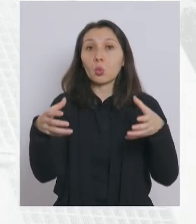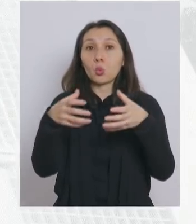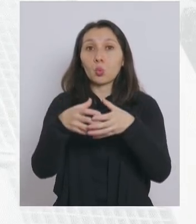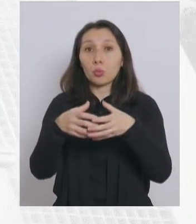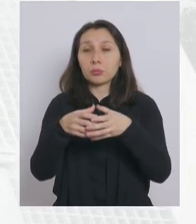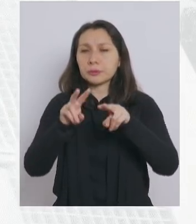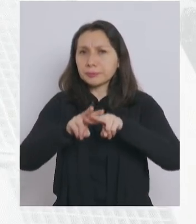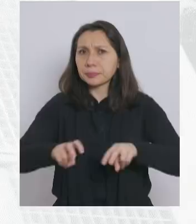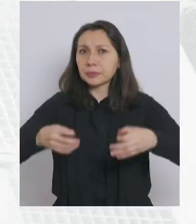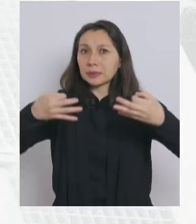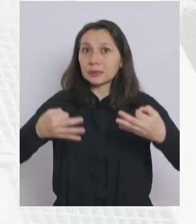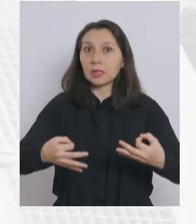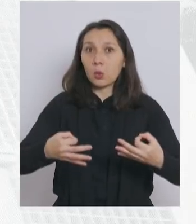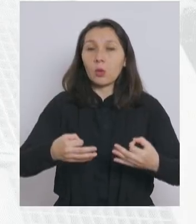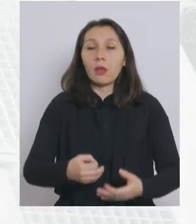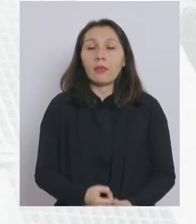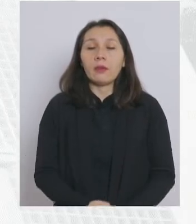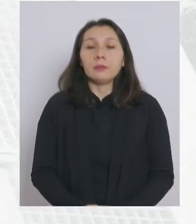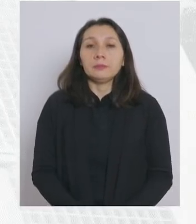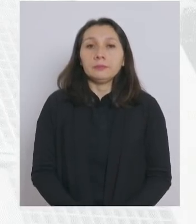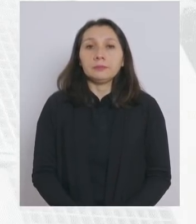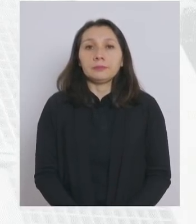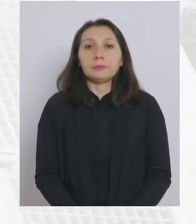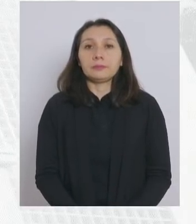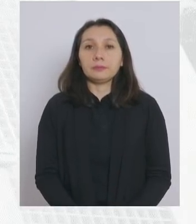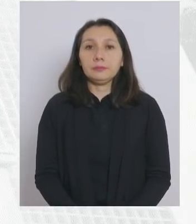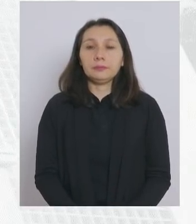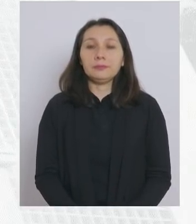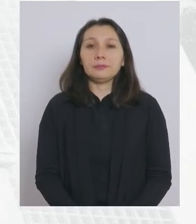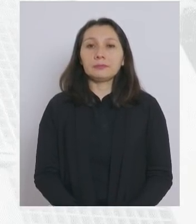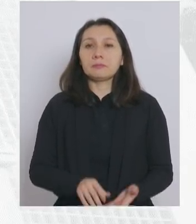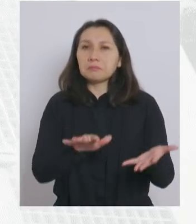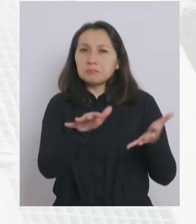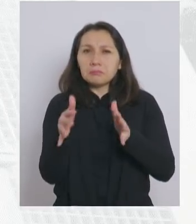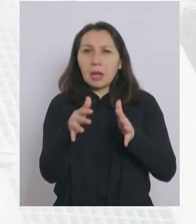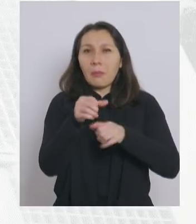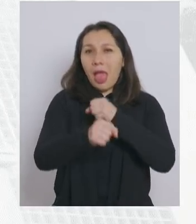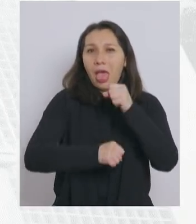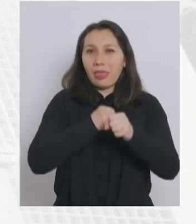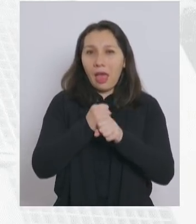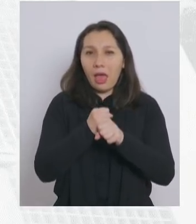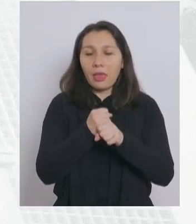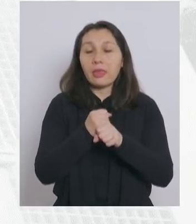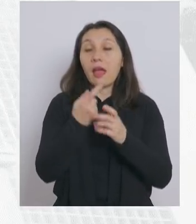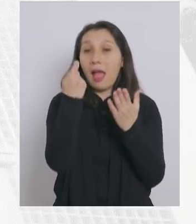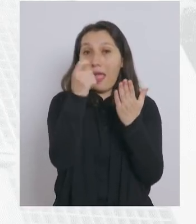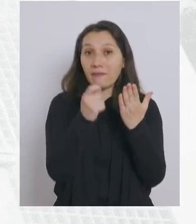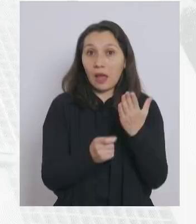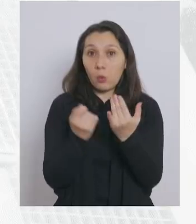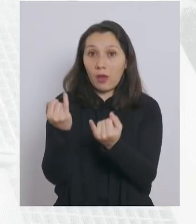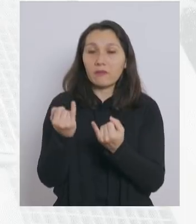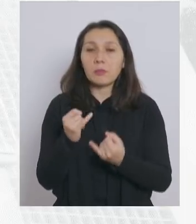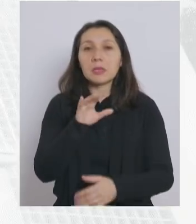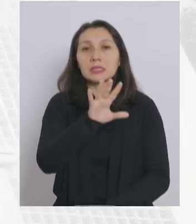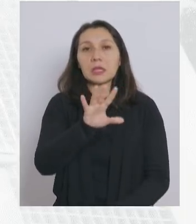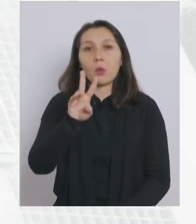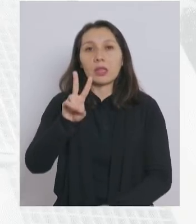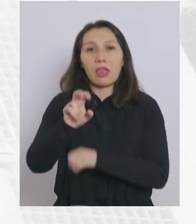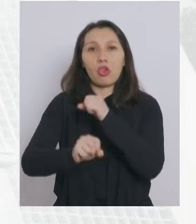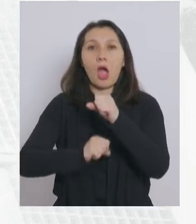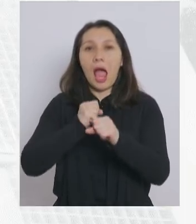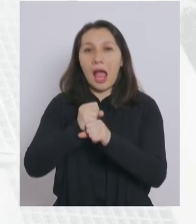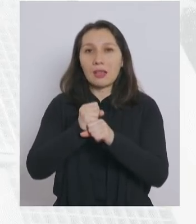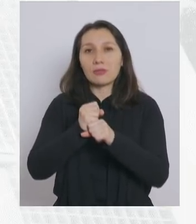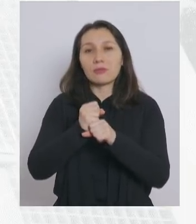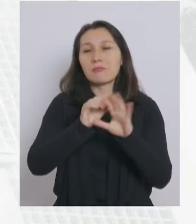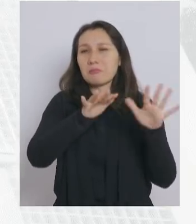del análisis de seguridad, la media de edad en los cuales se evaluaron estos datos fue de 52 años